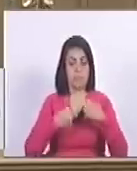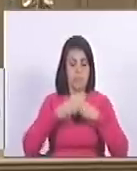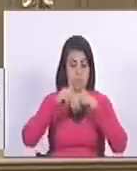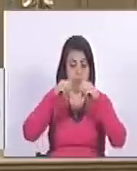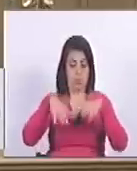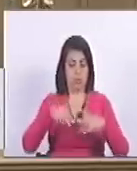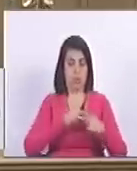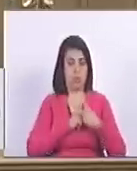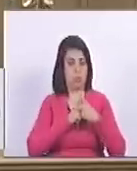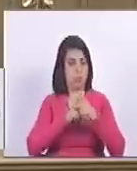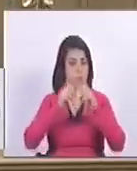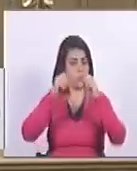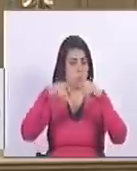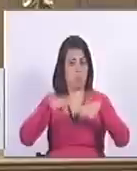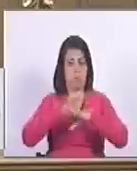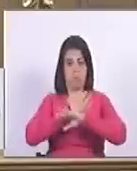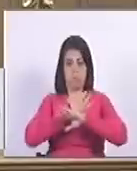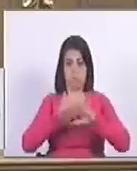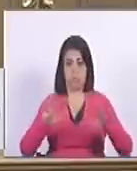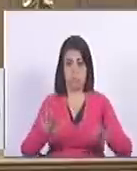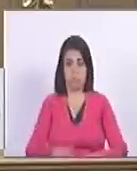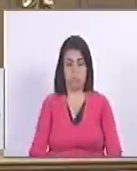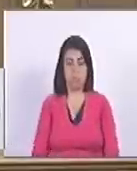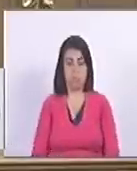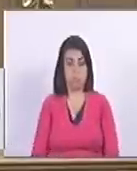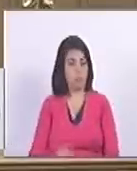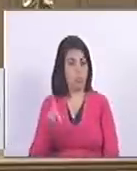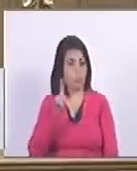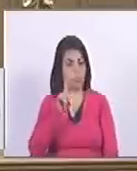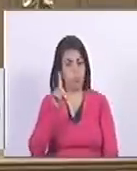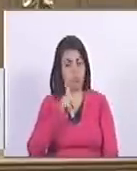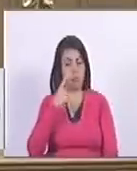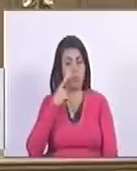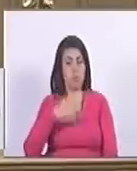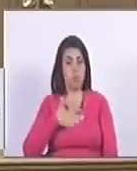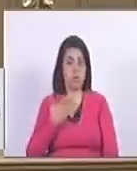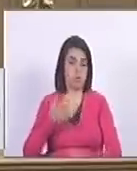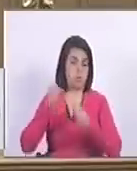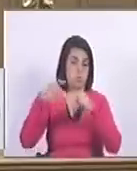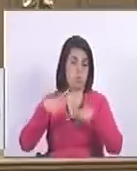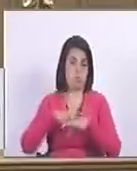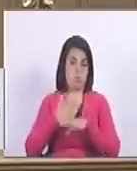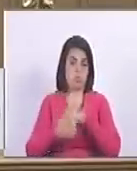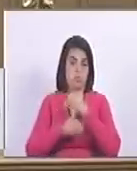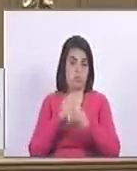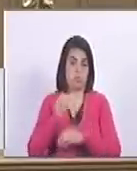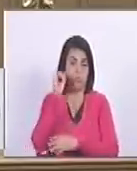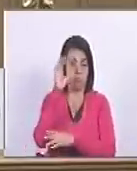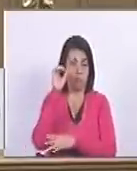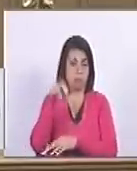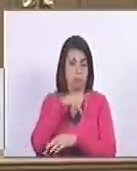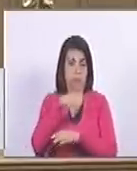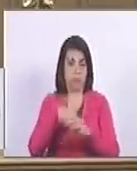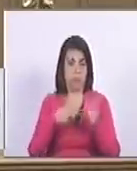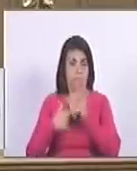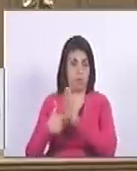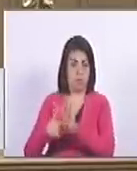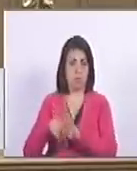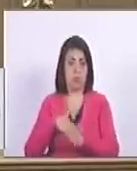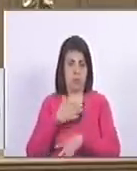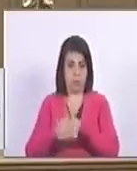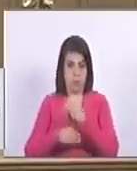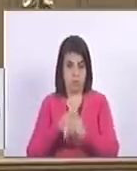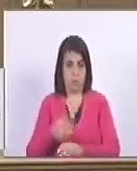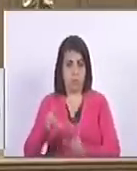voluntario, jurídicamente voluntario. Los rectores renunciaron y esta asamblea, que tiene la facultad